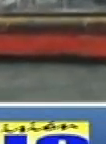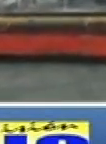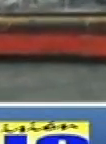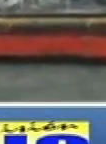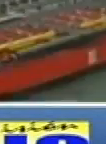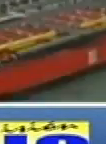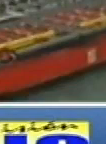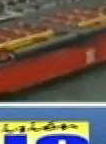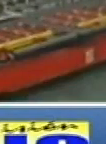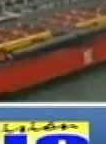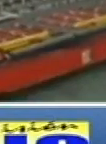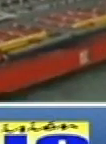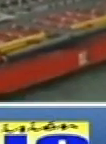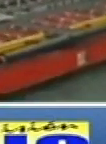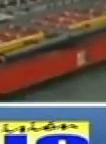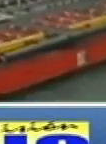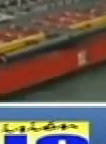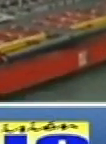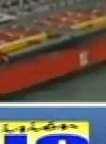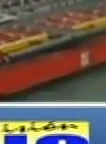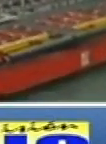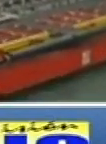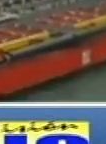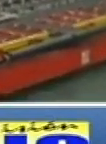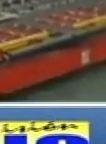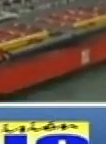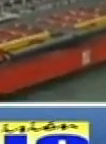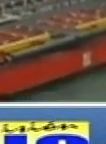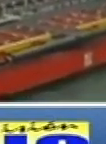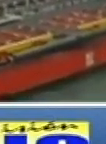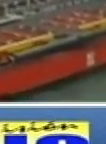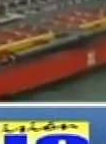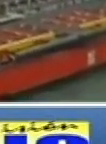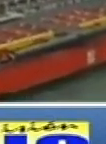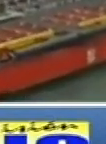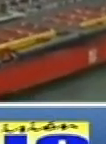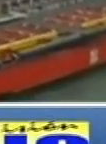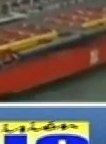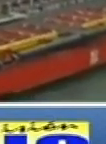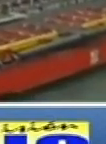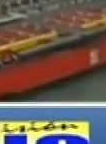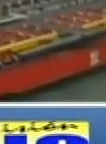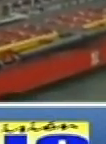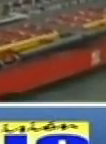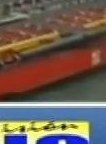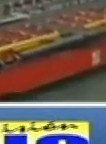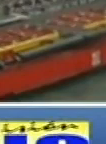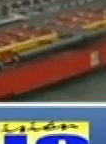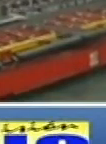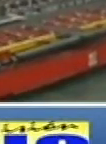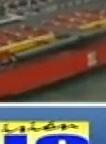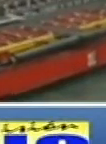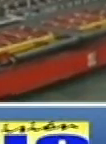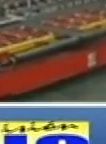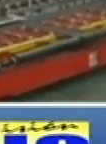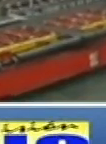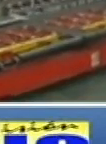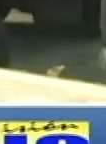Por las buenas. Somos buenos, y muy buenos, y nos entendemos.